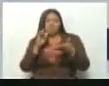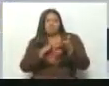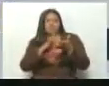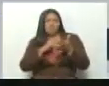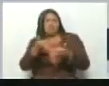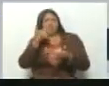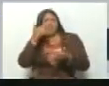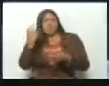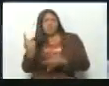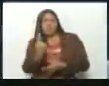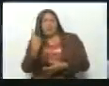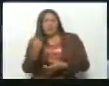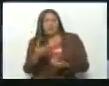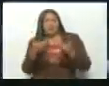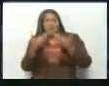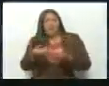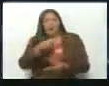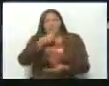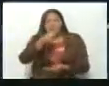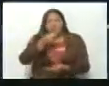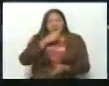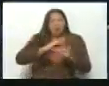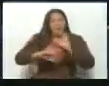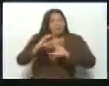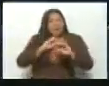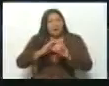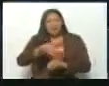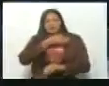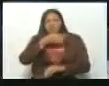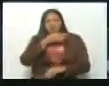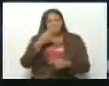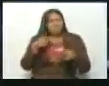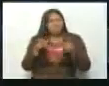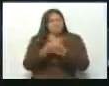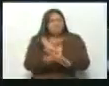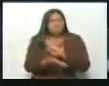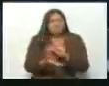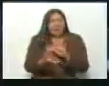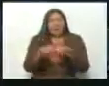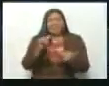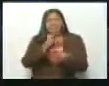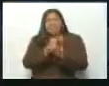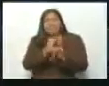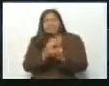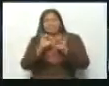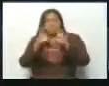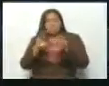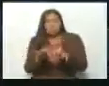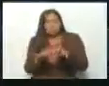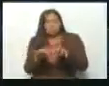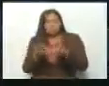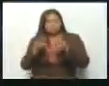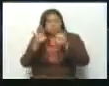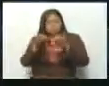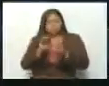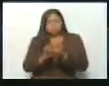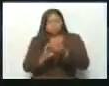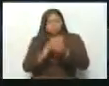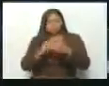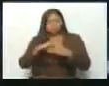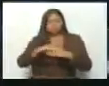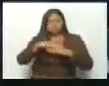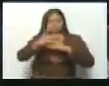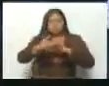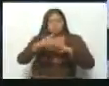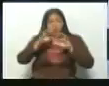que procurarle a los periodistas, a los comunicadores digitales, el internet, la computadora, en fin, son espacios